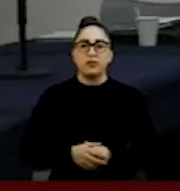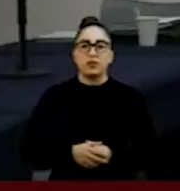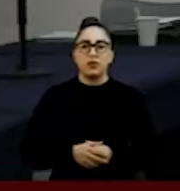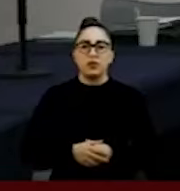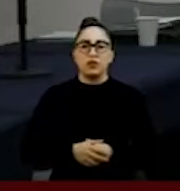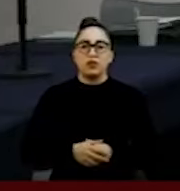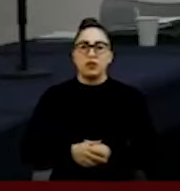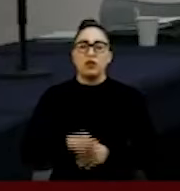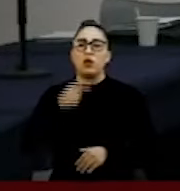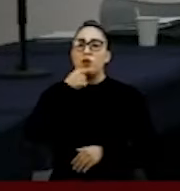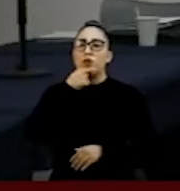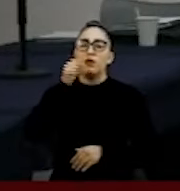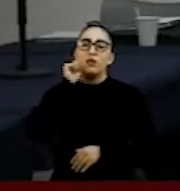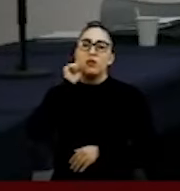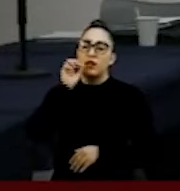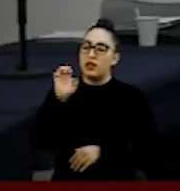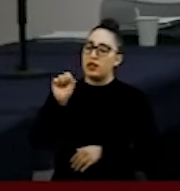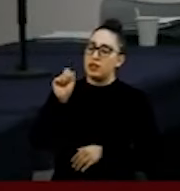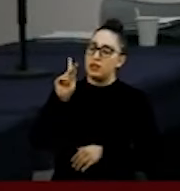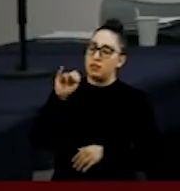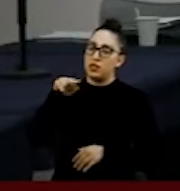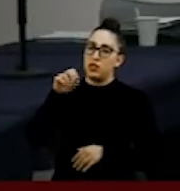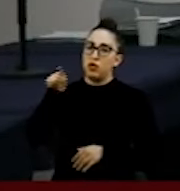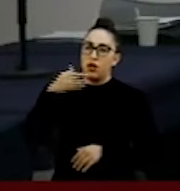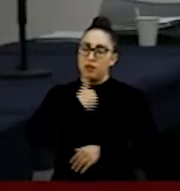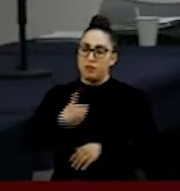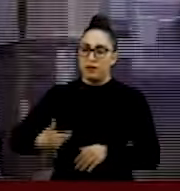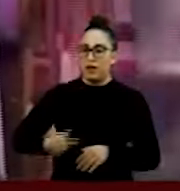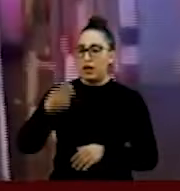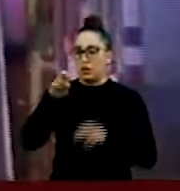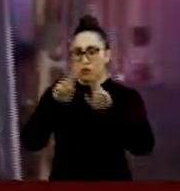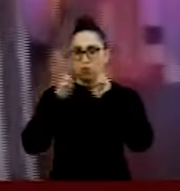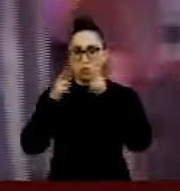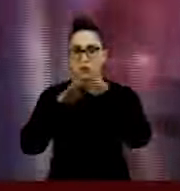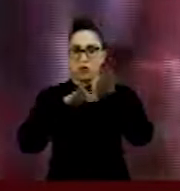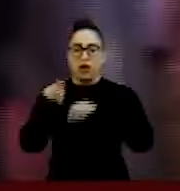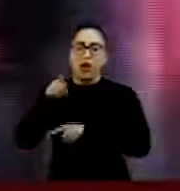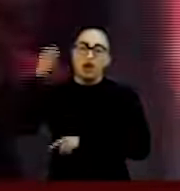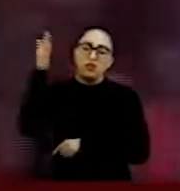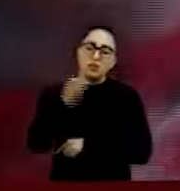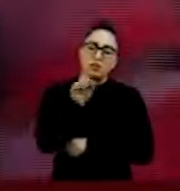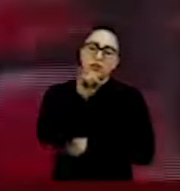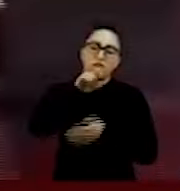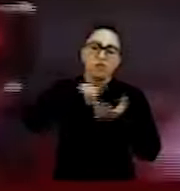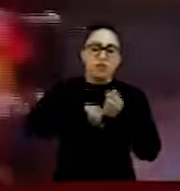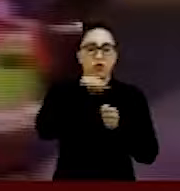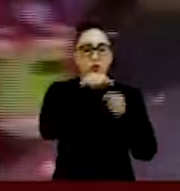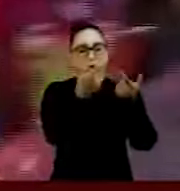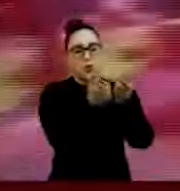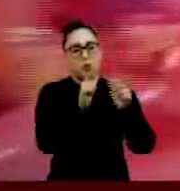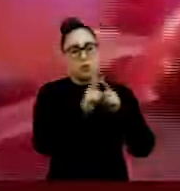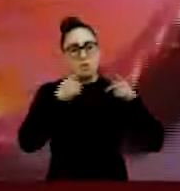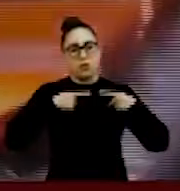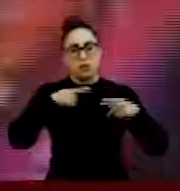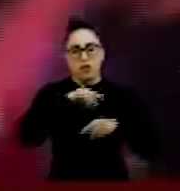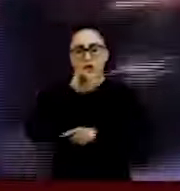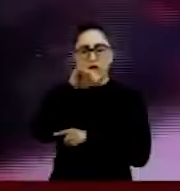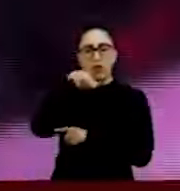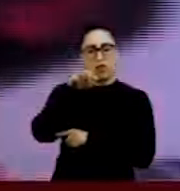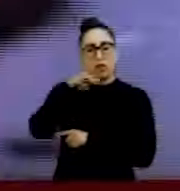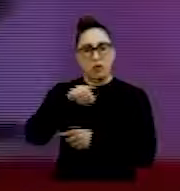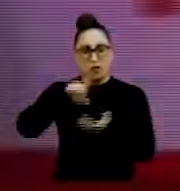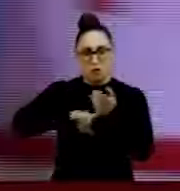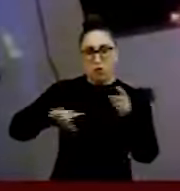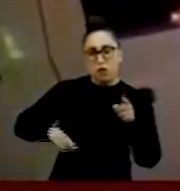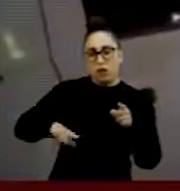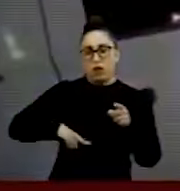El senador Rafael Espino, quien presidió estos trabajos, reconoció deficiencias por parte de las autoridades para esclarecer